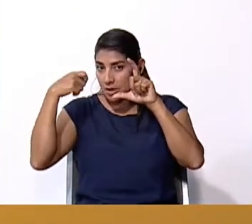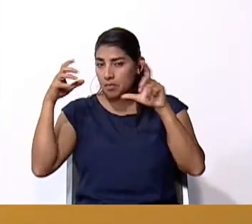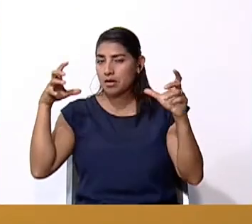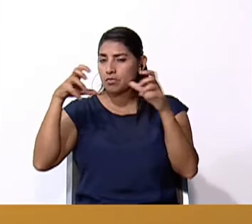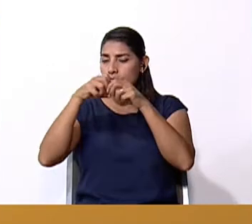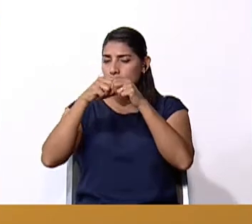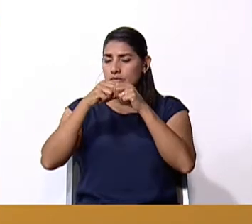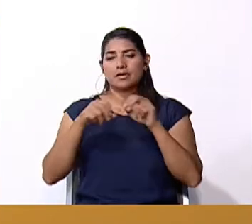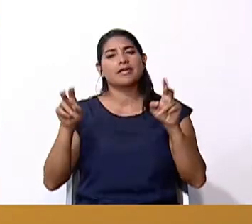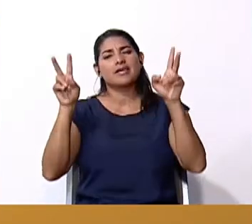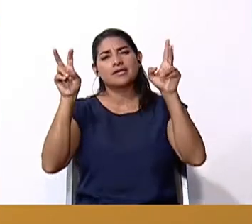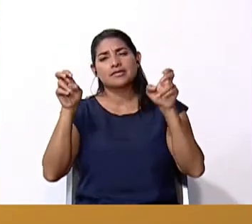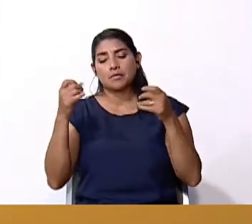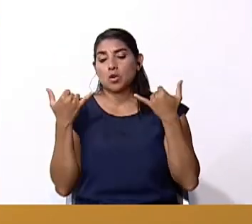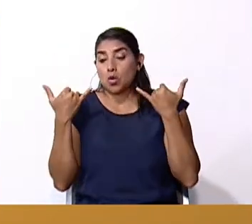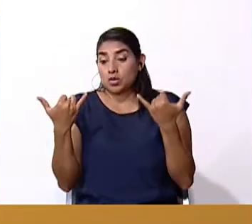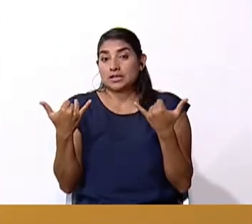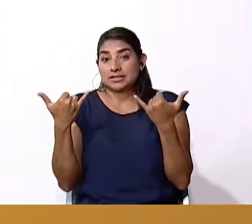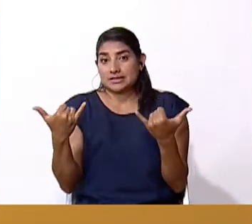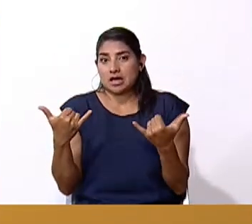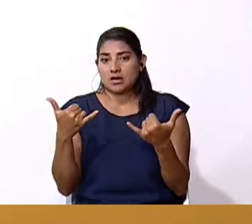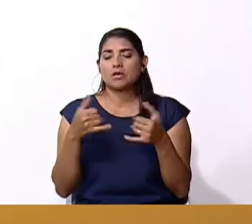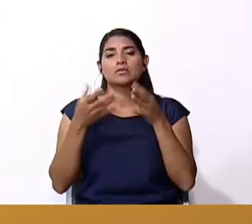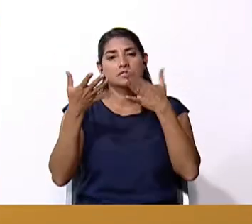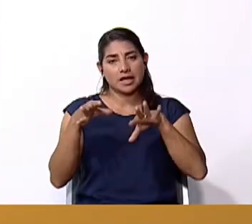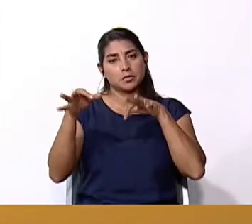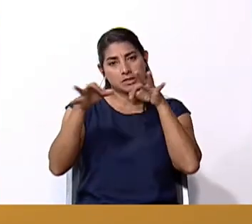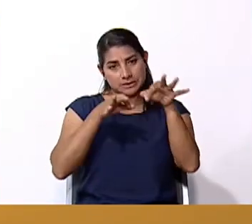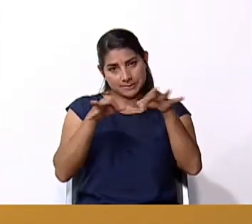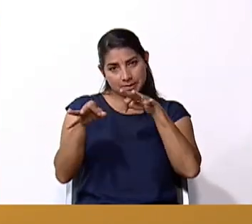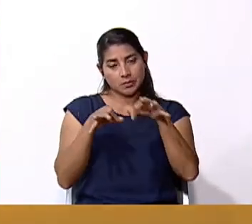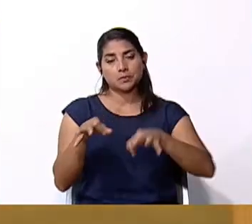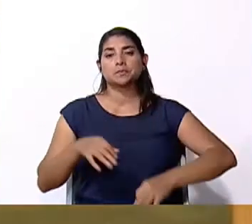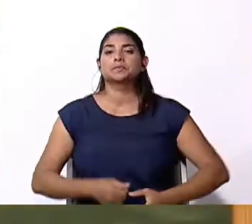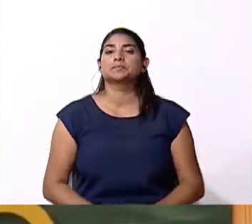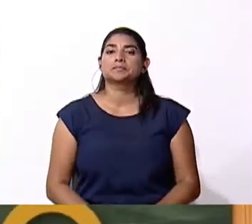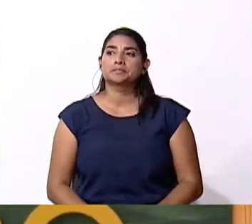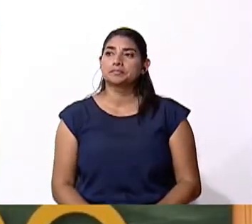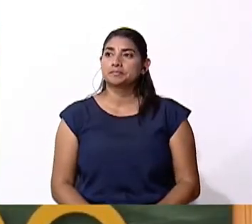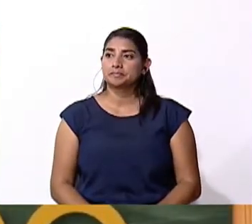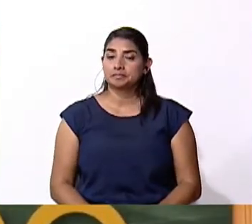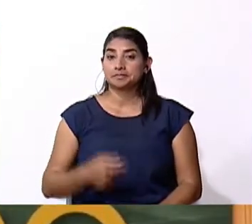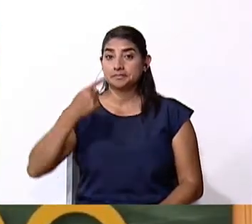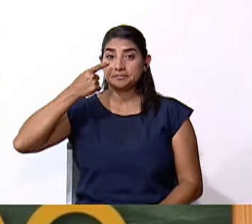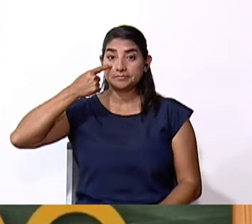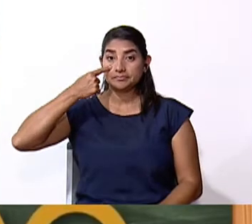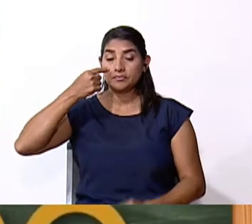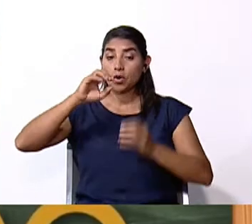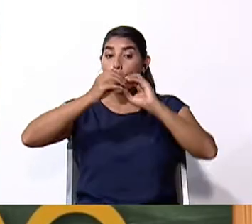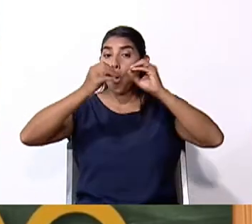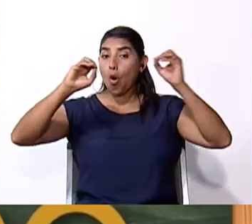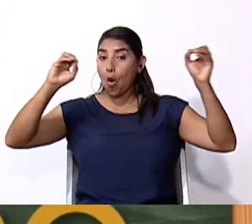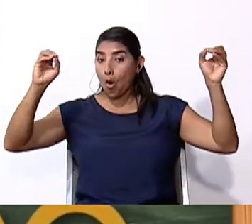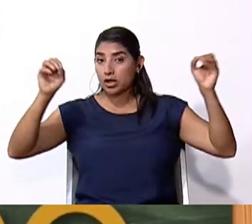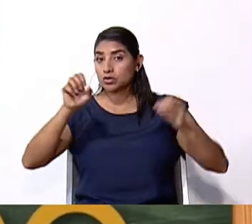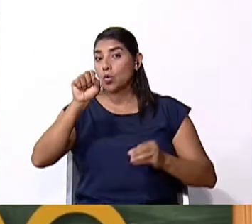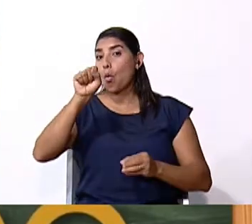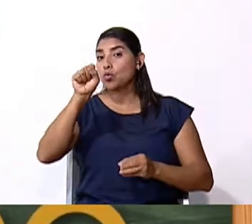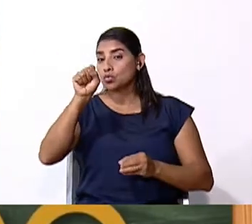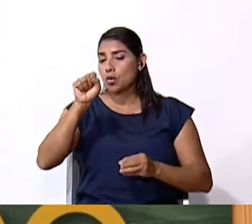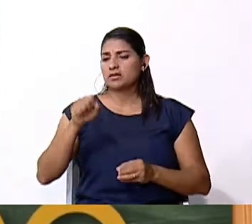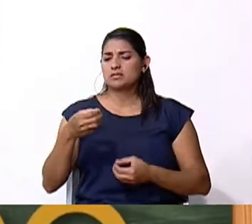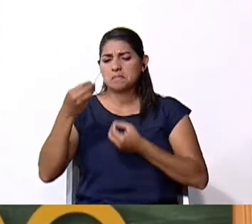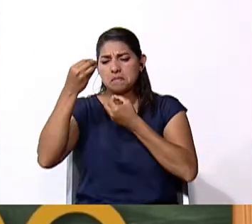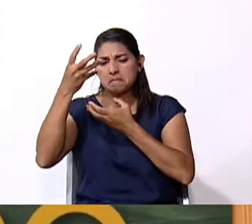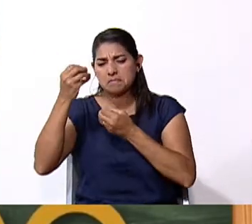retomar lo que hasta este momento se ha planteado. Conocer la oración, el sujeto y el